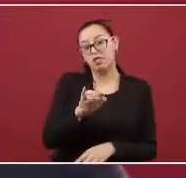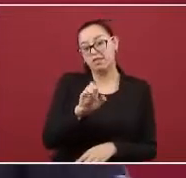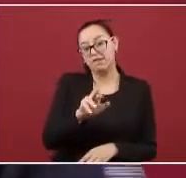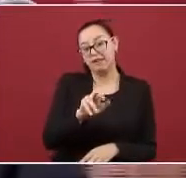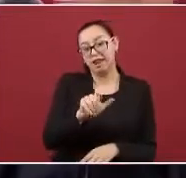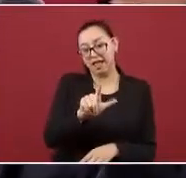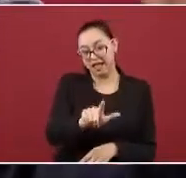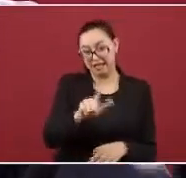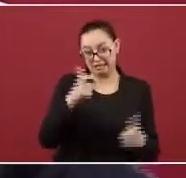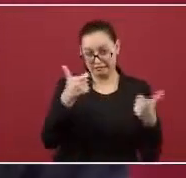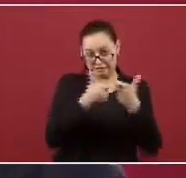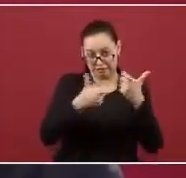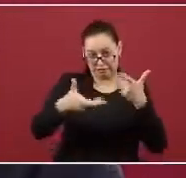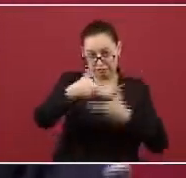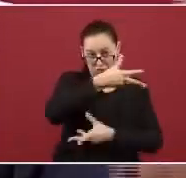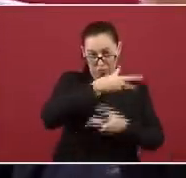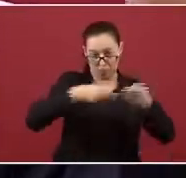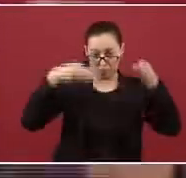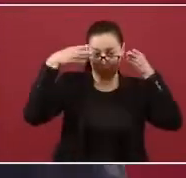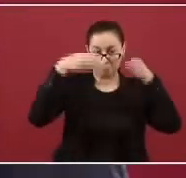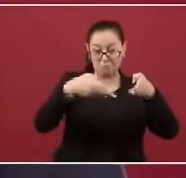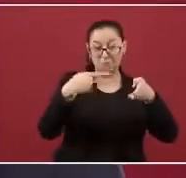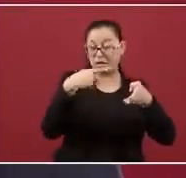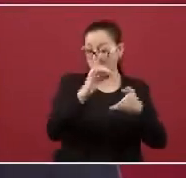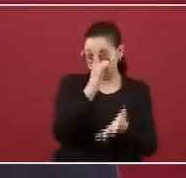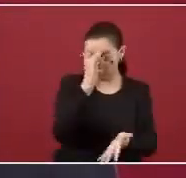todo esto que crearon